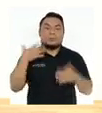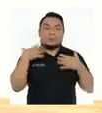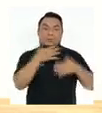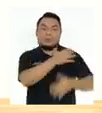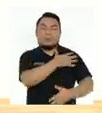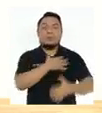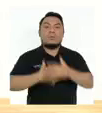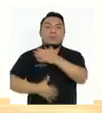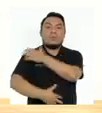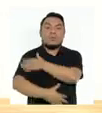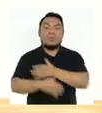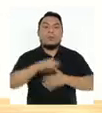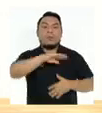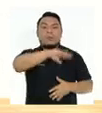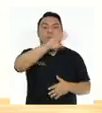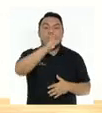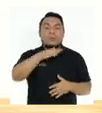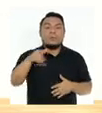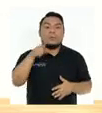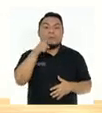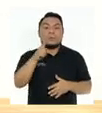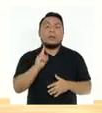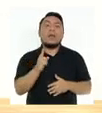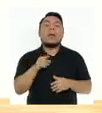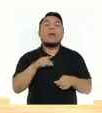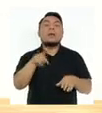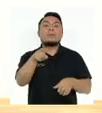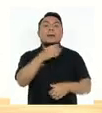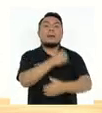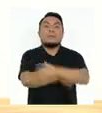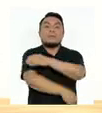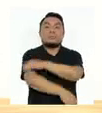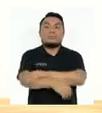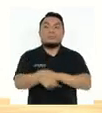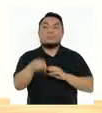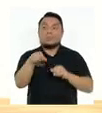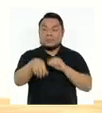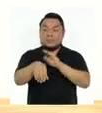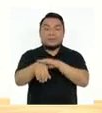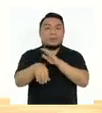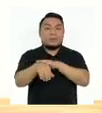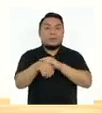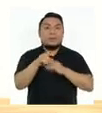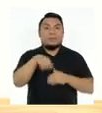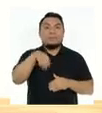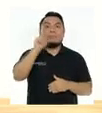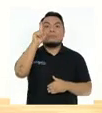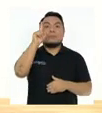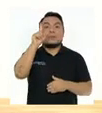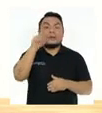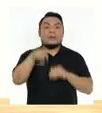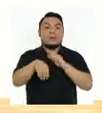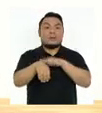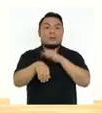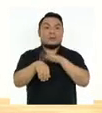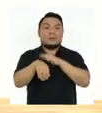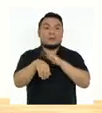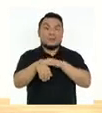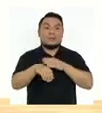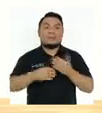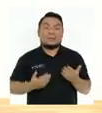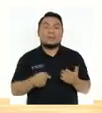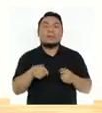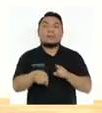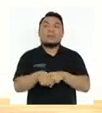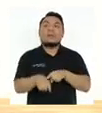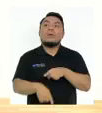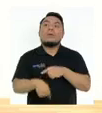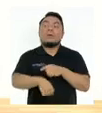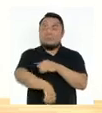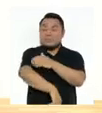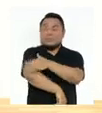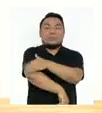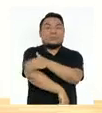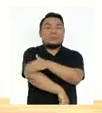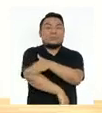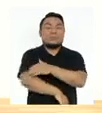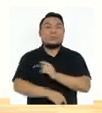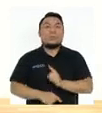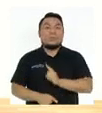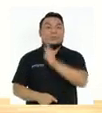¿ok? Levanta los brazos, voy a empezar por la muñeca, levanto la muñeca hacia arriba, el codo,